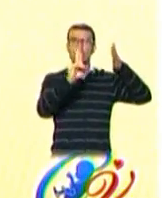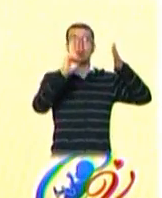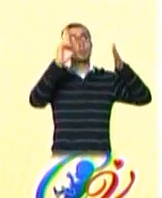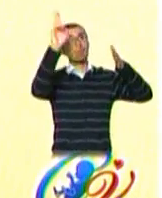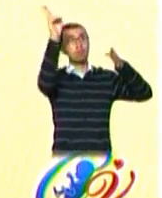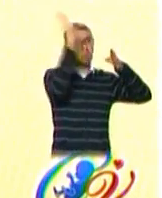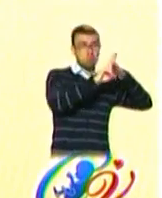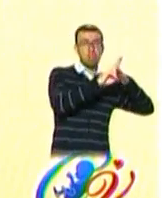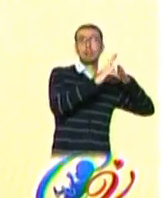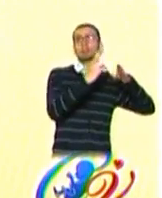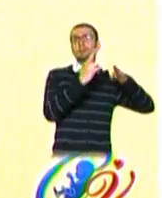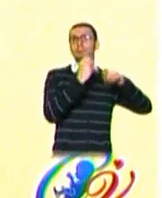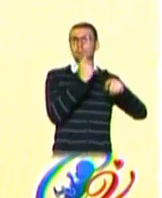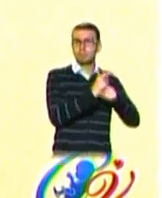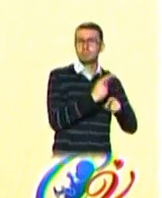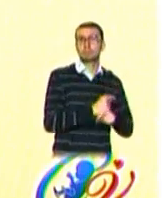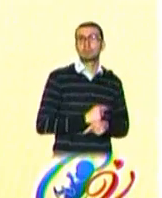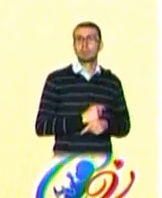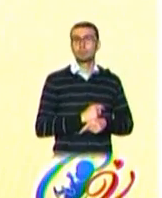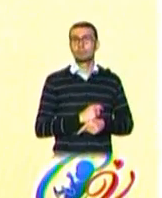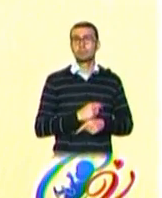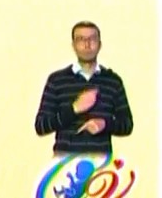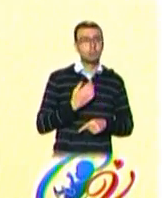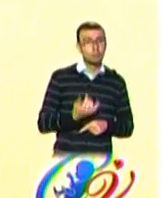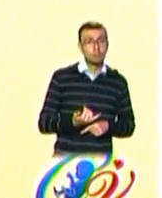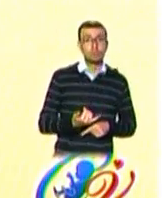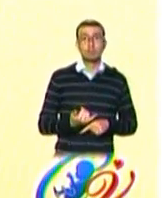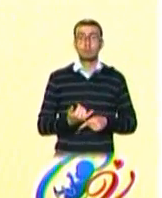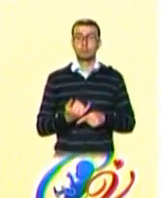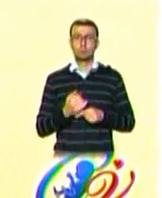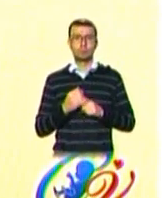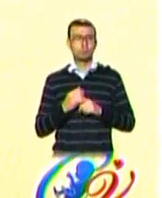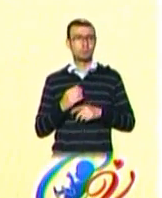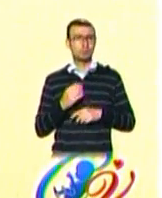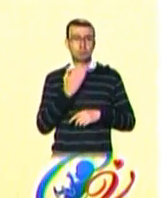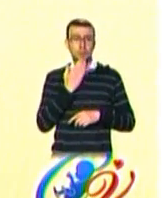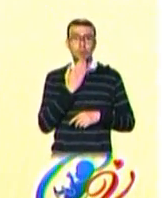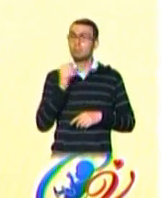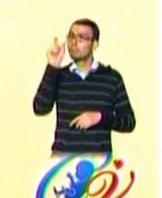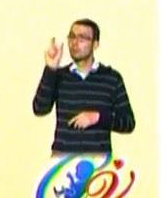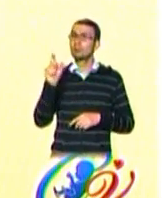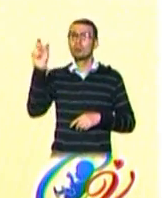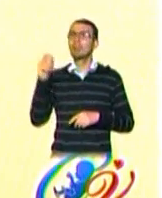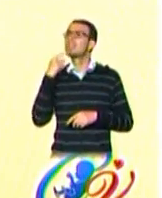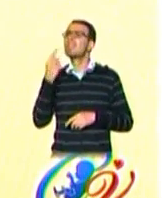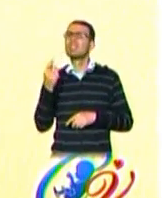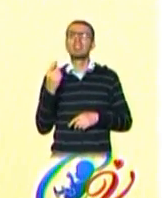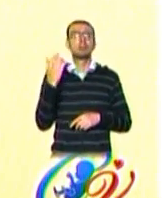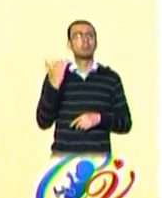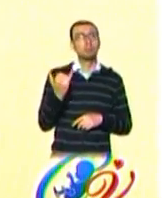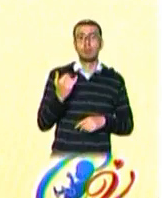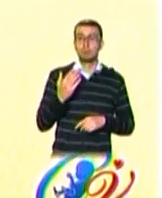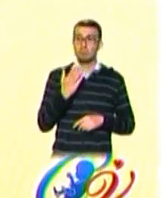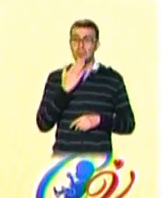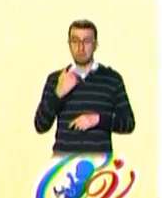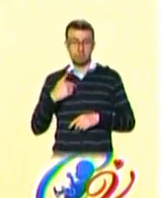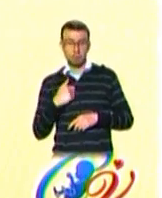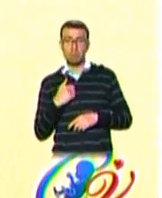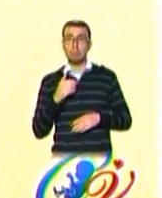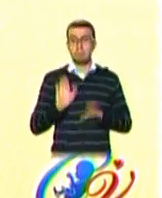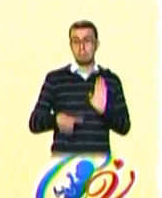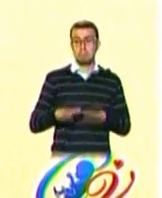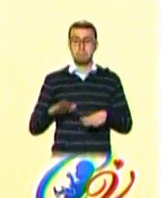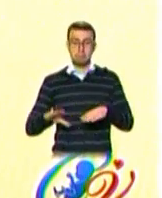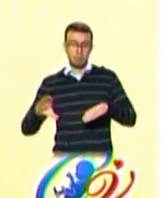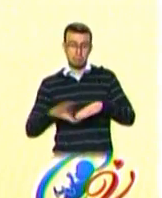zapatos? Porque uno tiene que hacer más a tierra. Alguno de los conferencistas decía No, es como si yo me pongo unas botas de caucho, toco